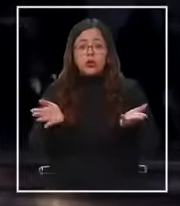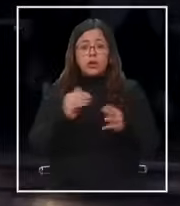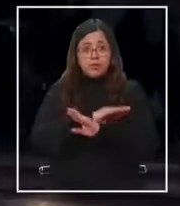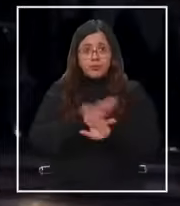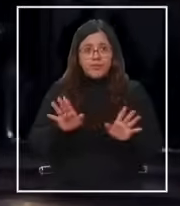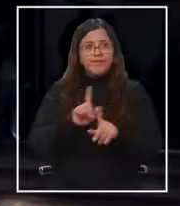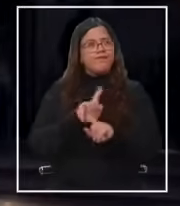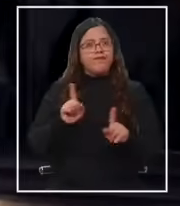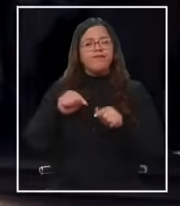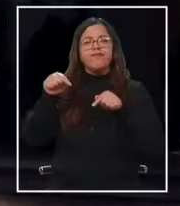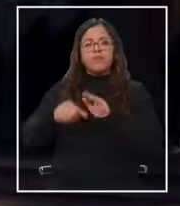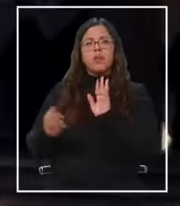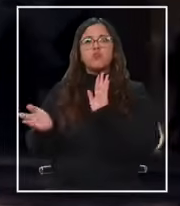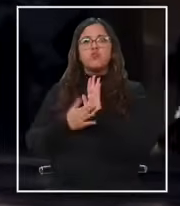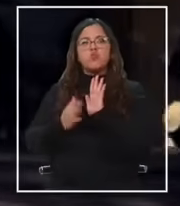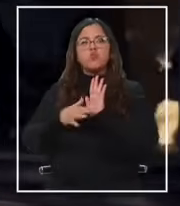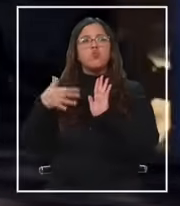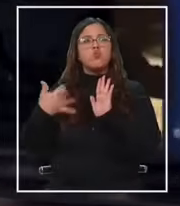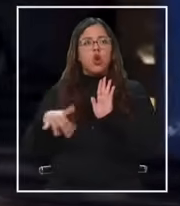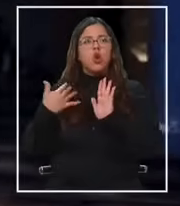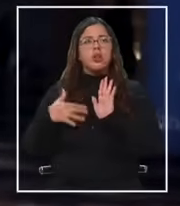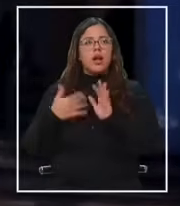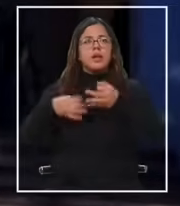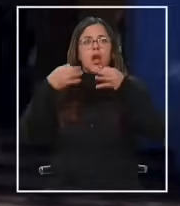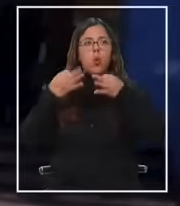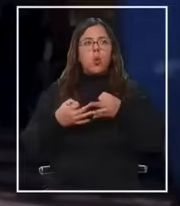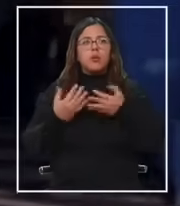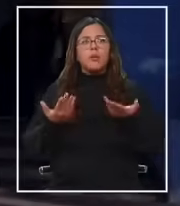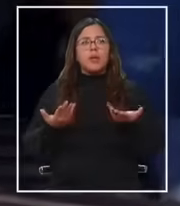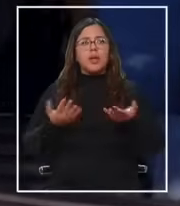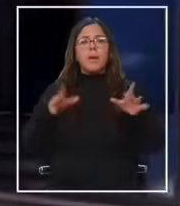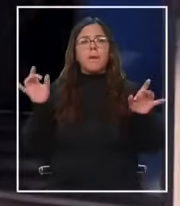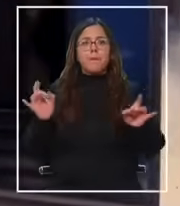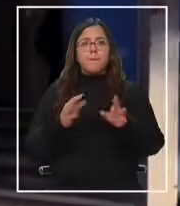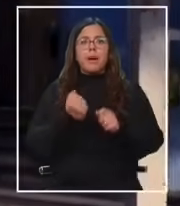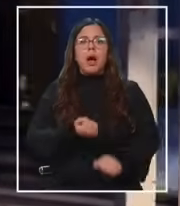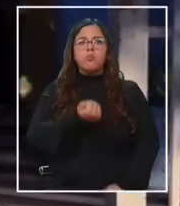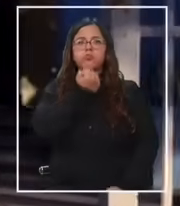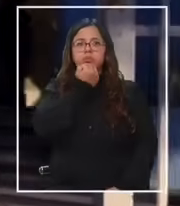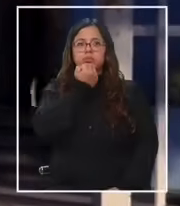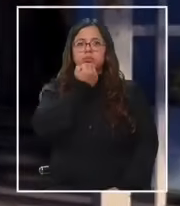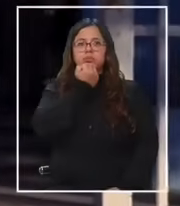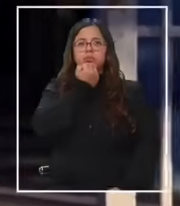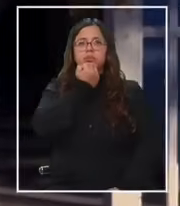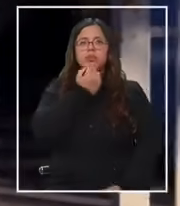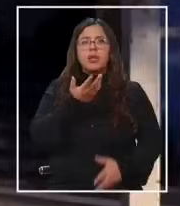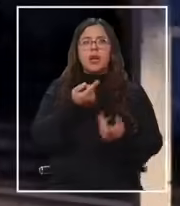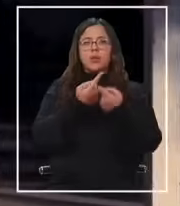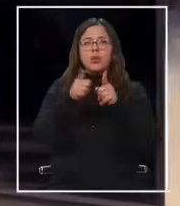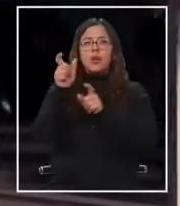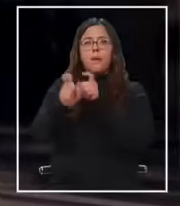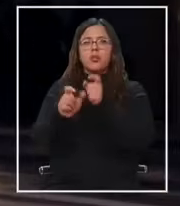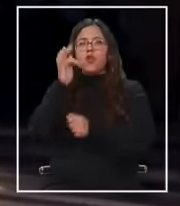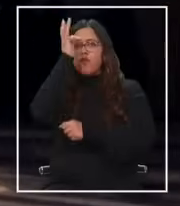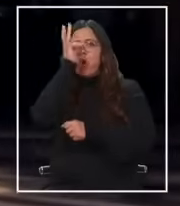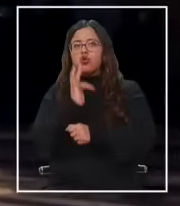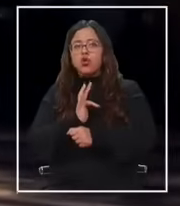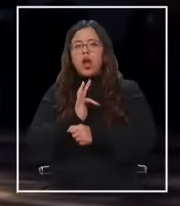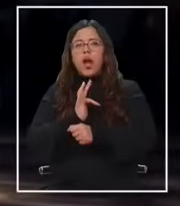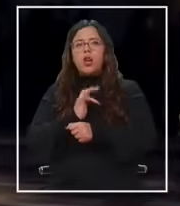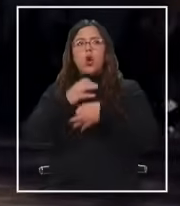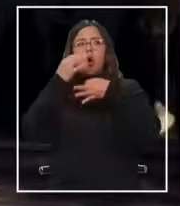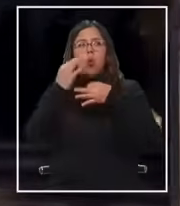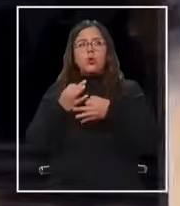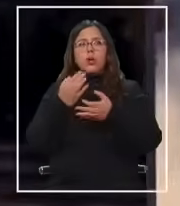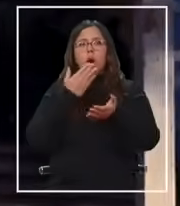Hoy tenemos antecedentes claves que evidenciarían las posibles negligencias cometidas por distintos funcionarios durante su